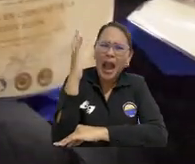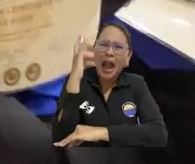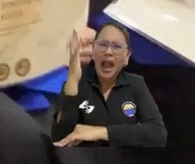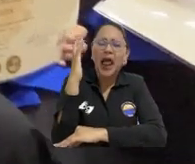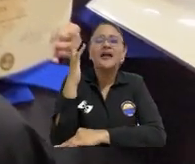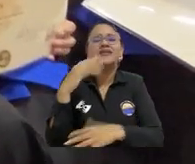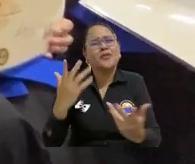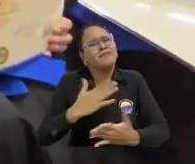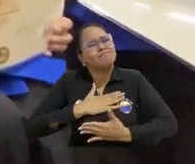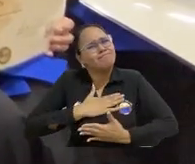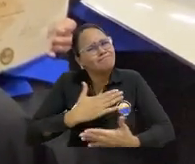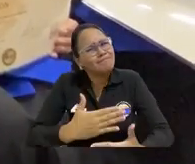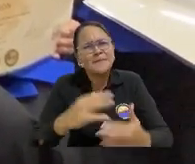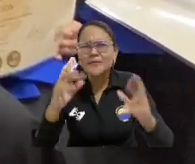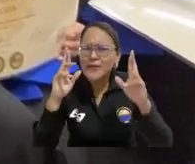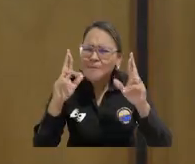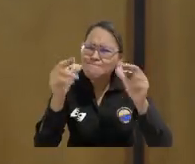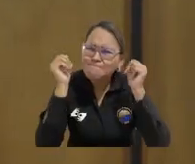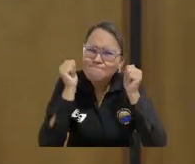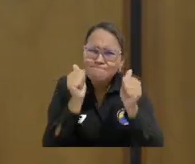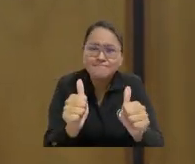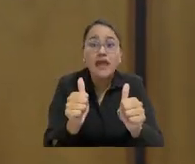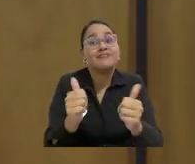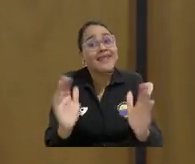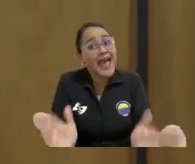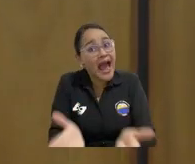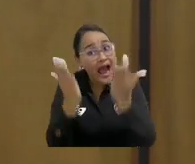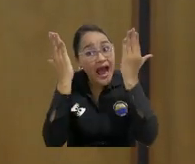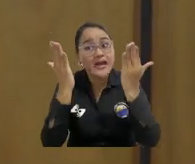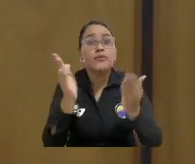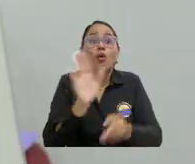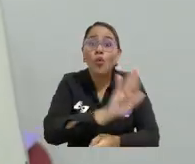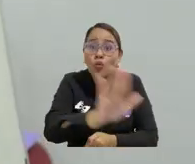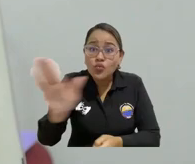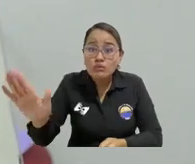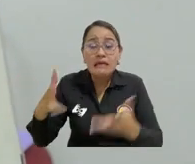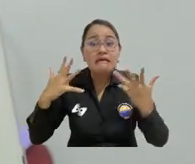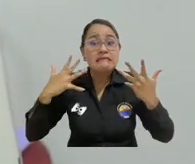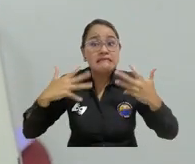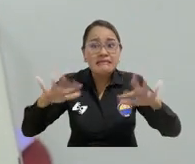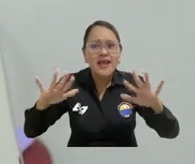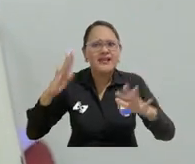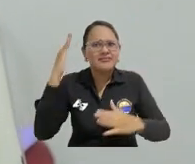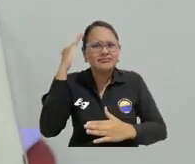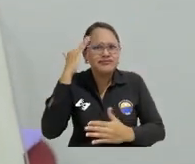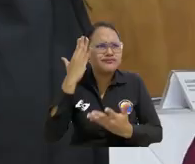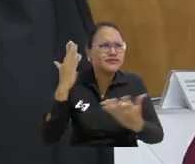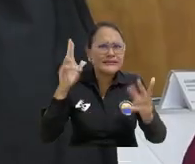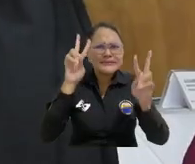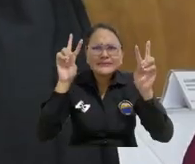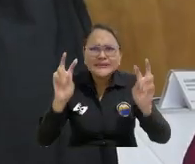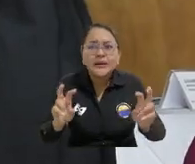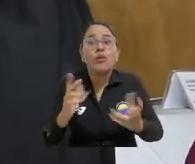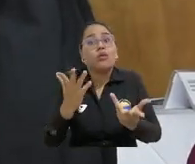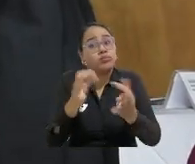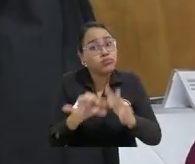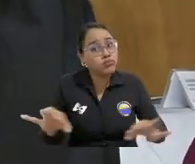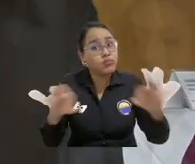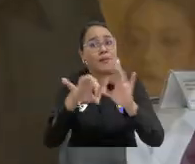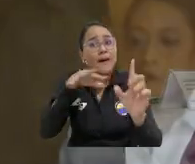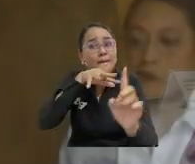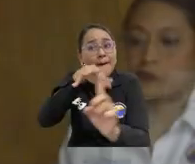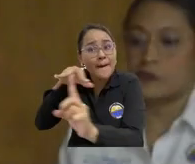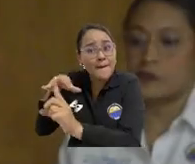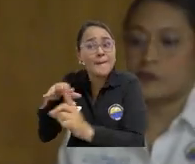el directivo extendió sus mejores deseos a los graduados y les exhortó a contribuir al Magdalena y el resto del país desde sus áreas del